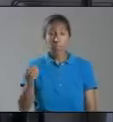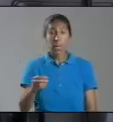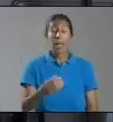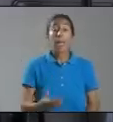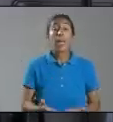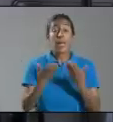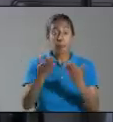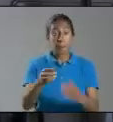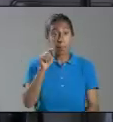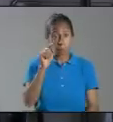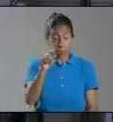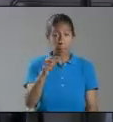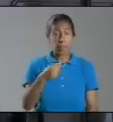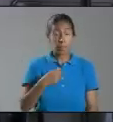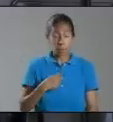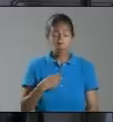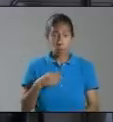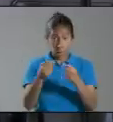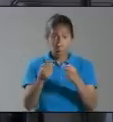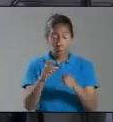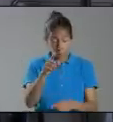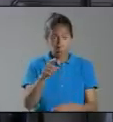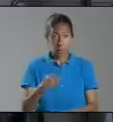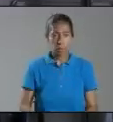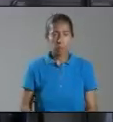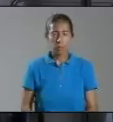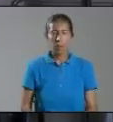bruto? ¿Ah?